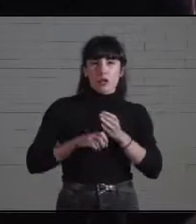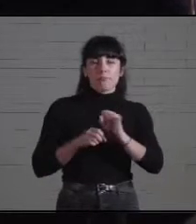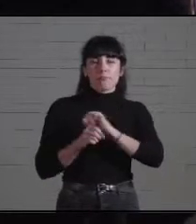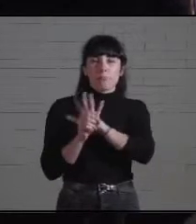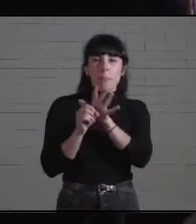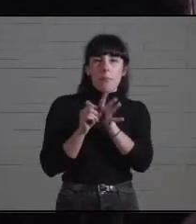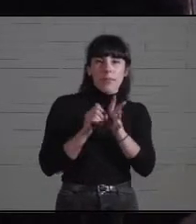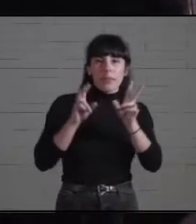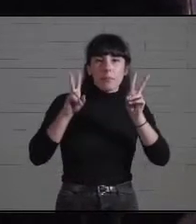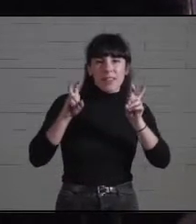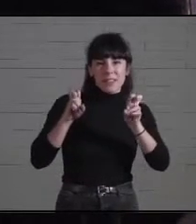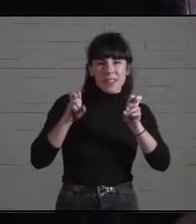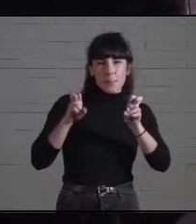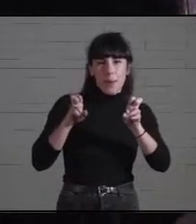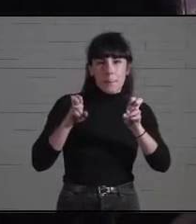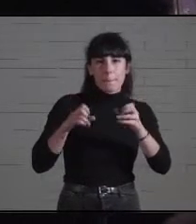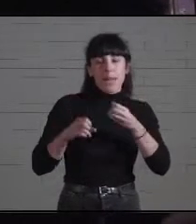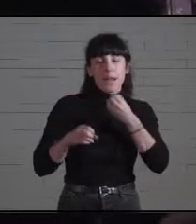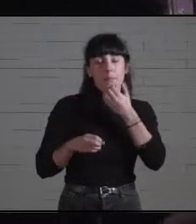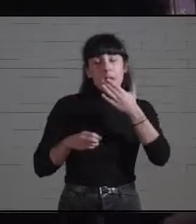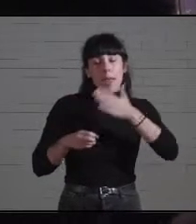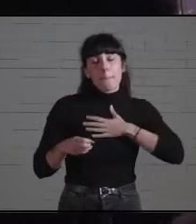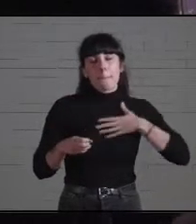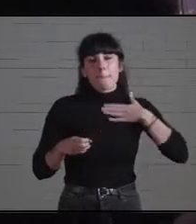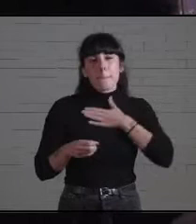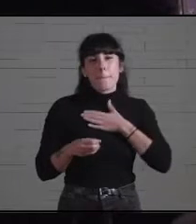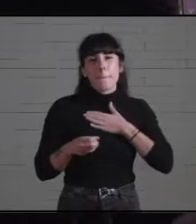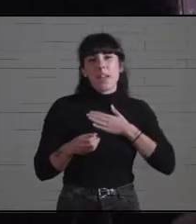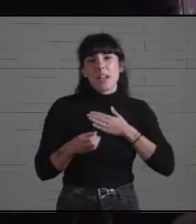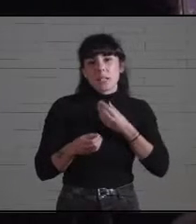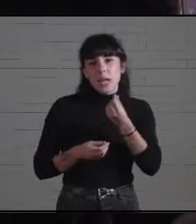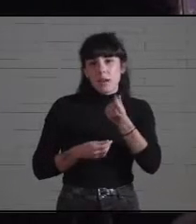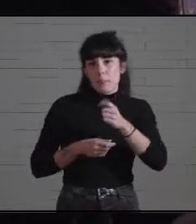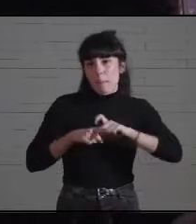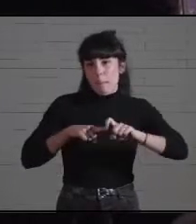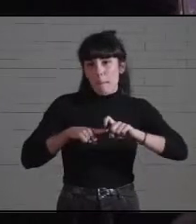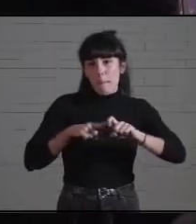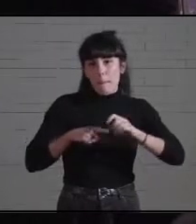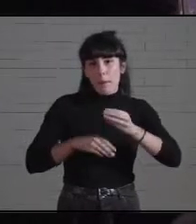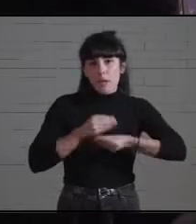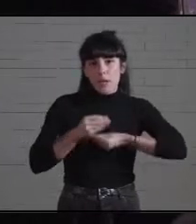bienestar material de las personas y sus familias.